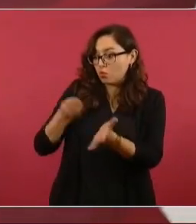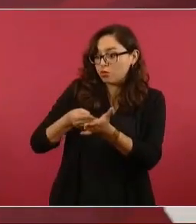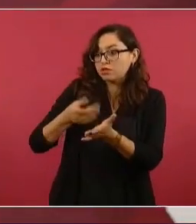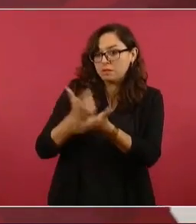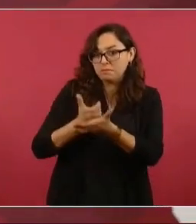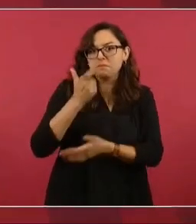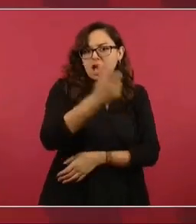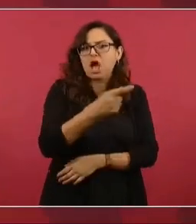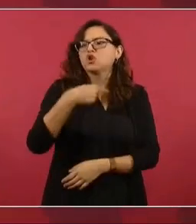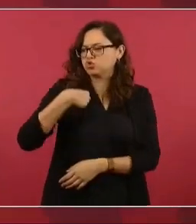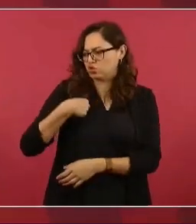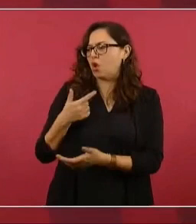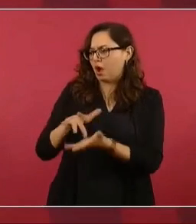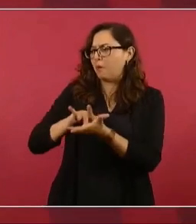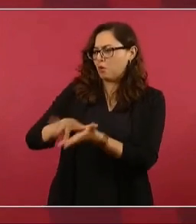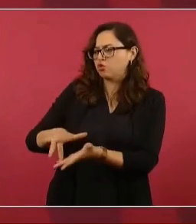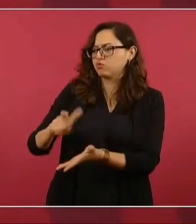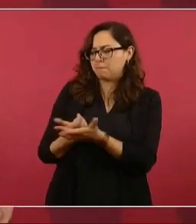yo ayudo.